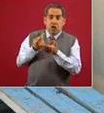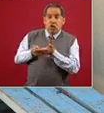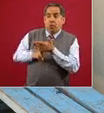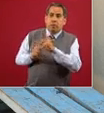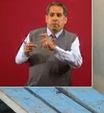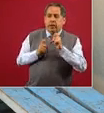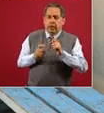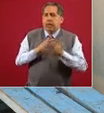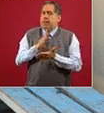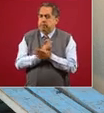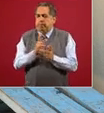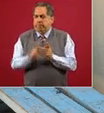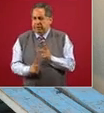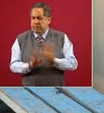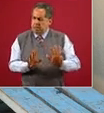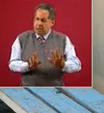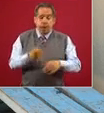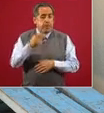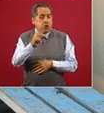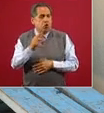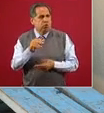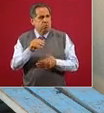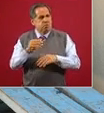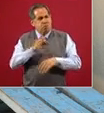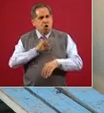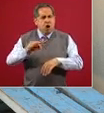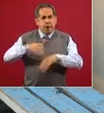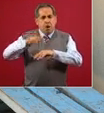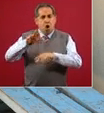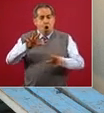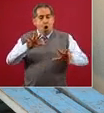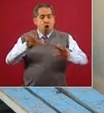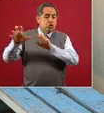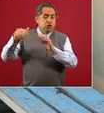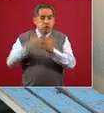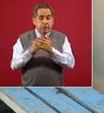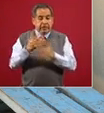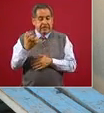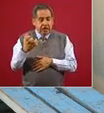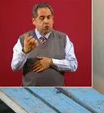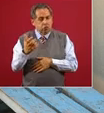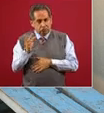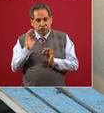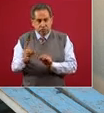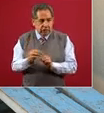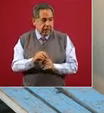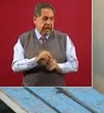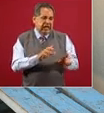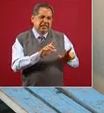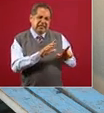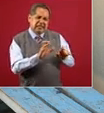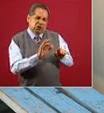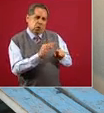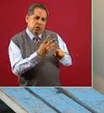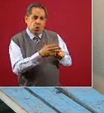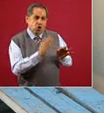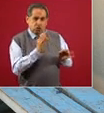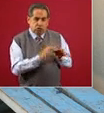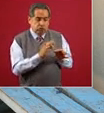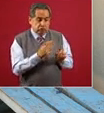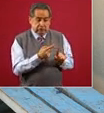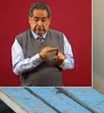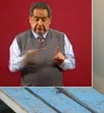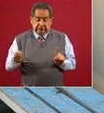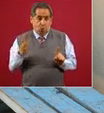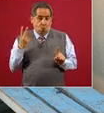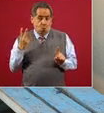sido beneficiadas poco más de 800,000, aunque el padrón activo es de 744,000 de este